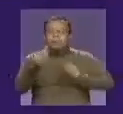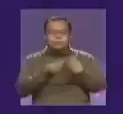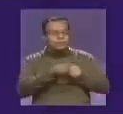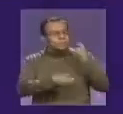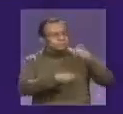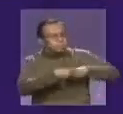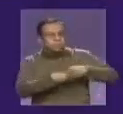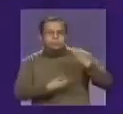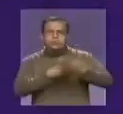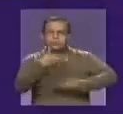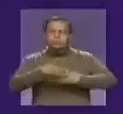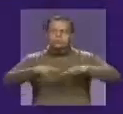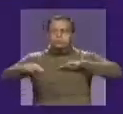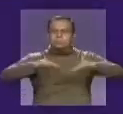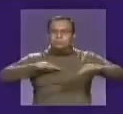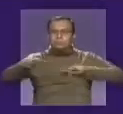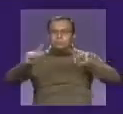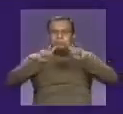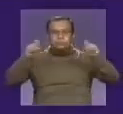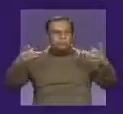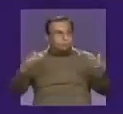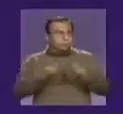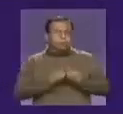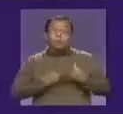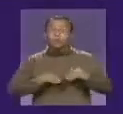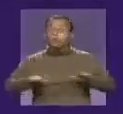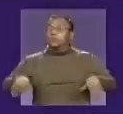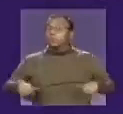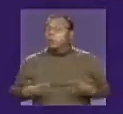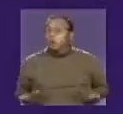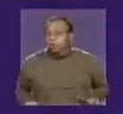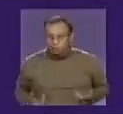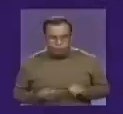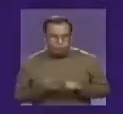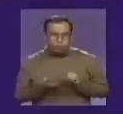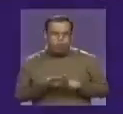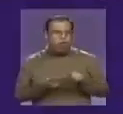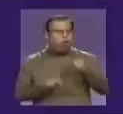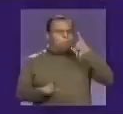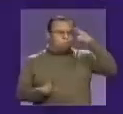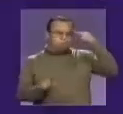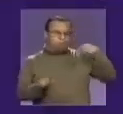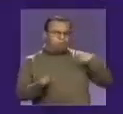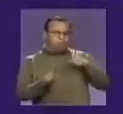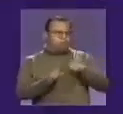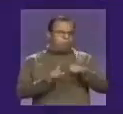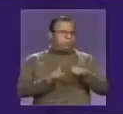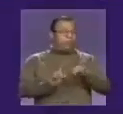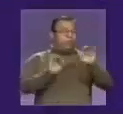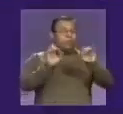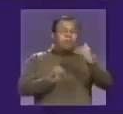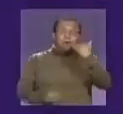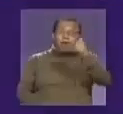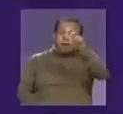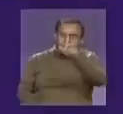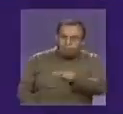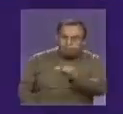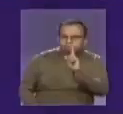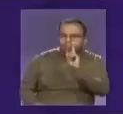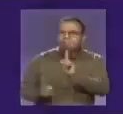estos registros administrativos o no llegan, o lo hacen de manera subjetiva, o no tratan a la mujer